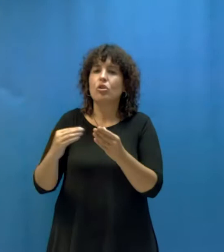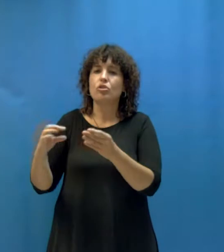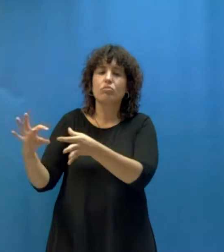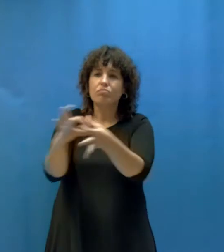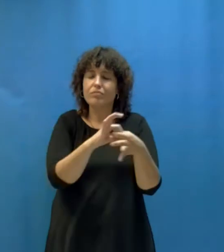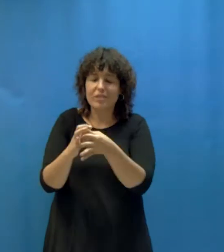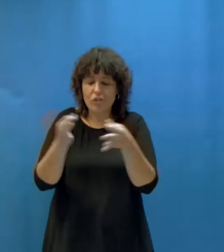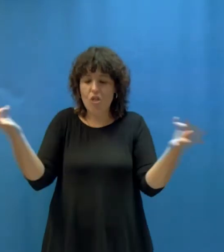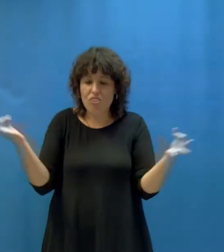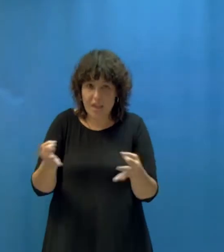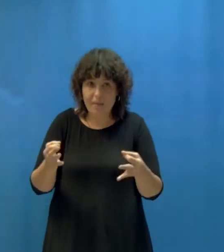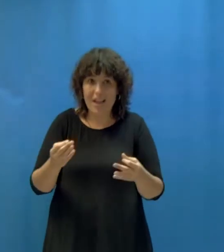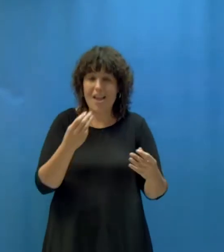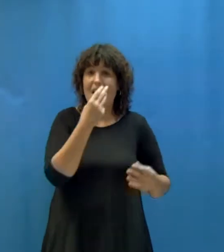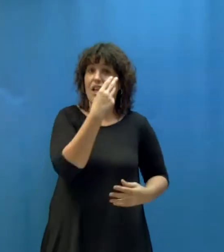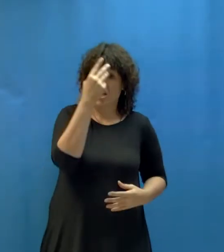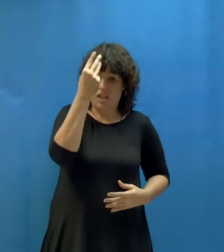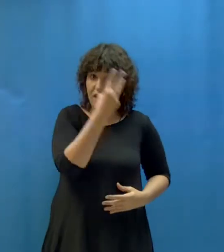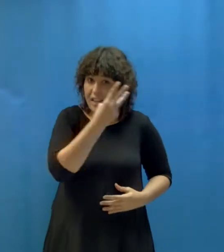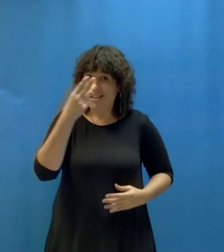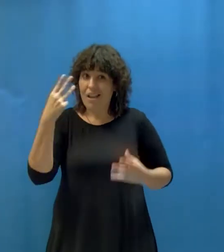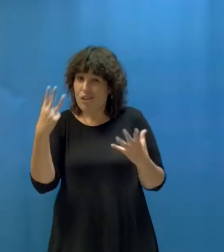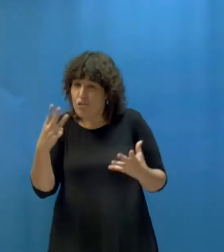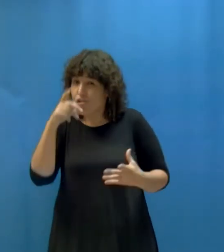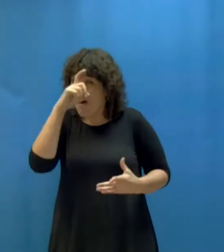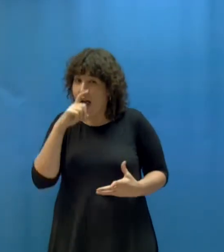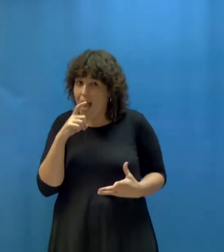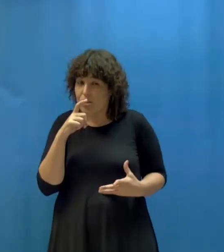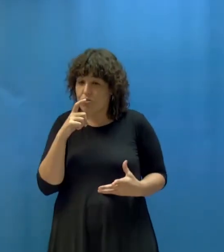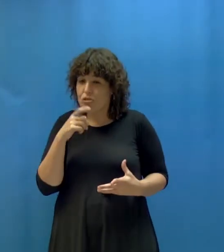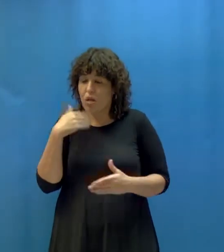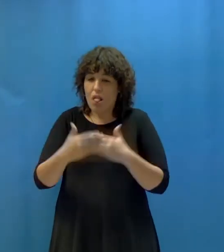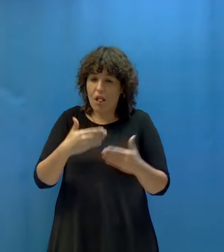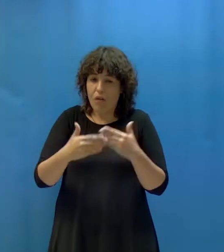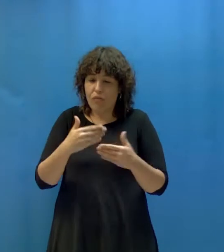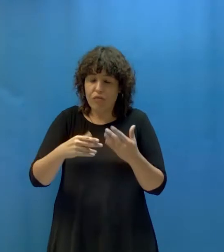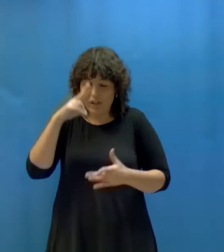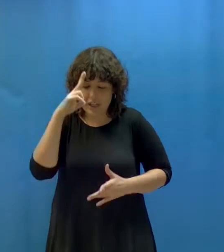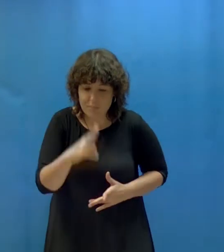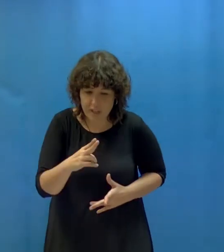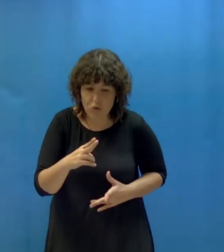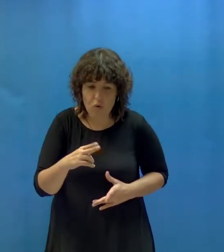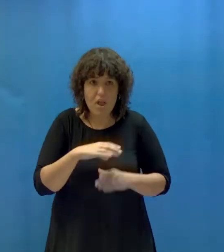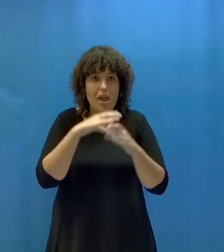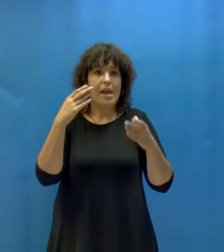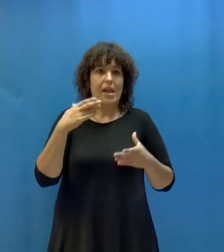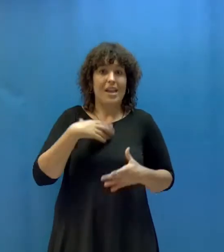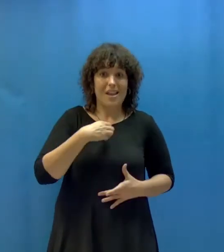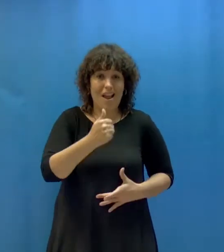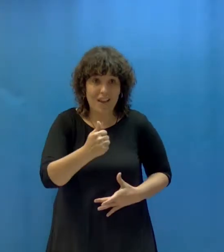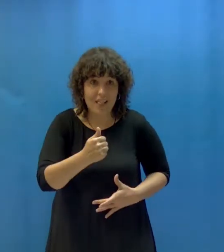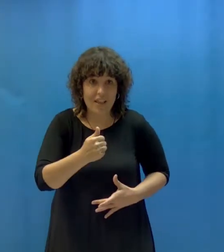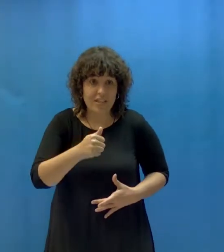respetada durante 38 años por todas y cada una de las corporaciones democráticas y por todos y cada uno de los alcaldes que ha tenido esta